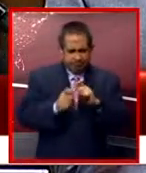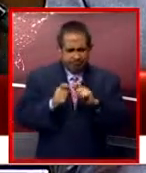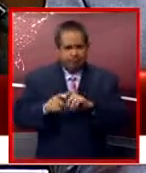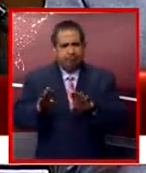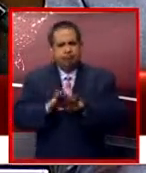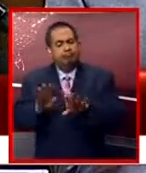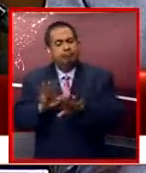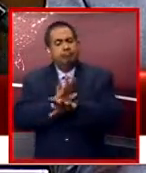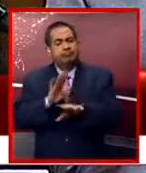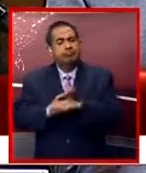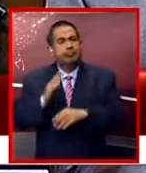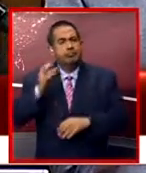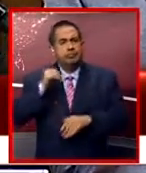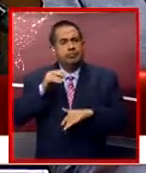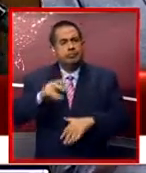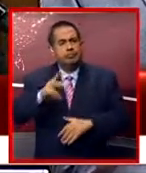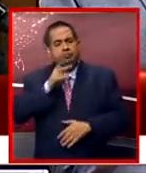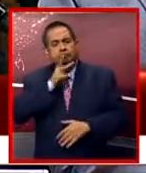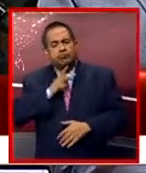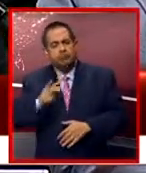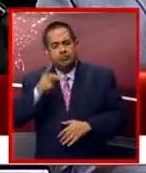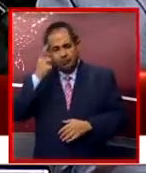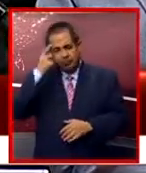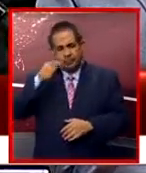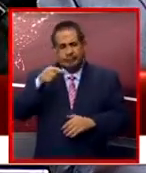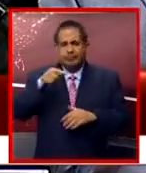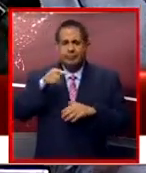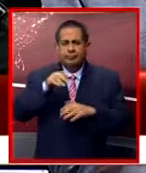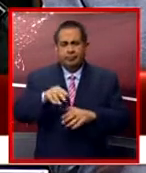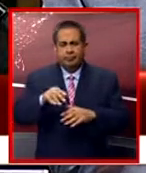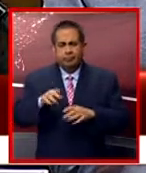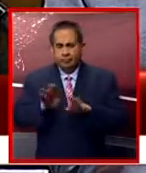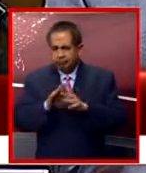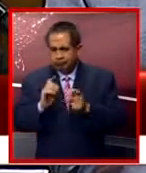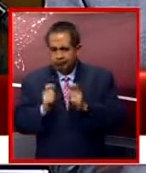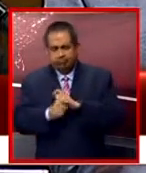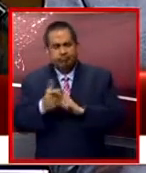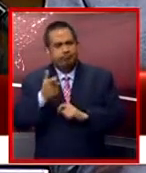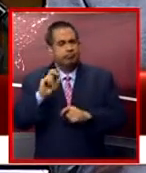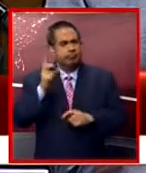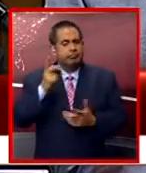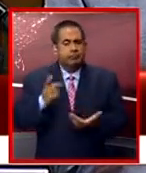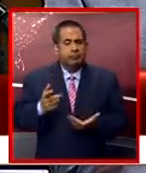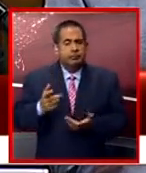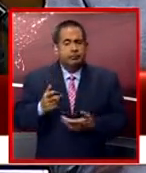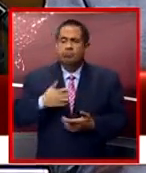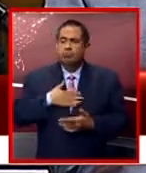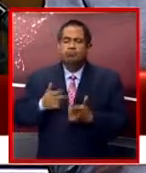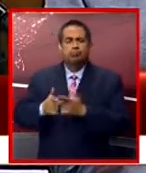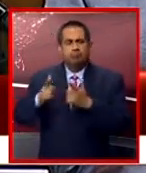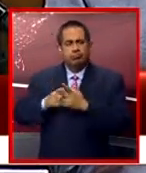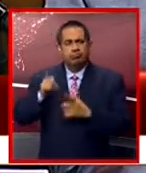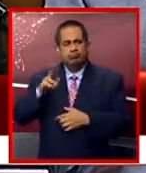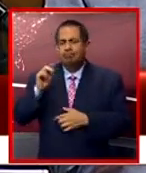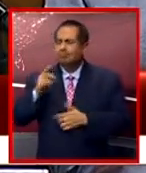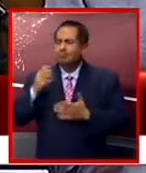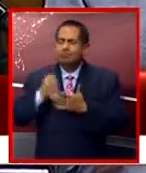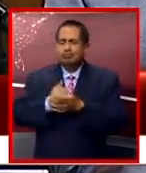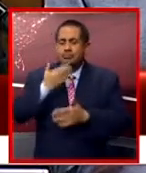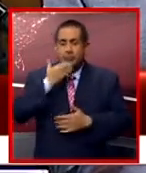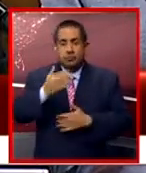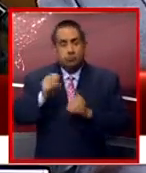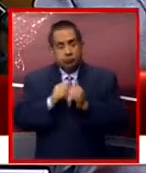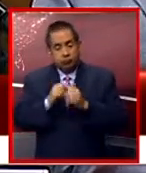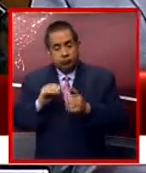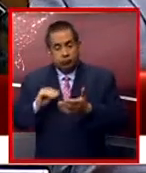hicieron respecto al petróleo y al asunto del tipo de cambio, es un logro del grupo parlamentario. El poder influir con